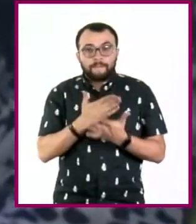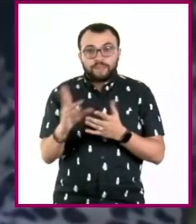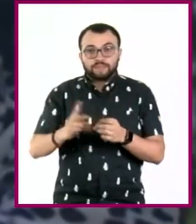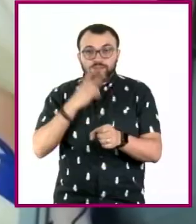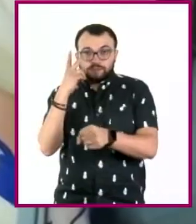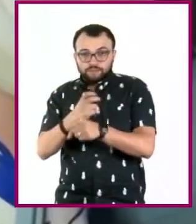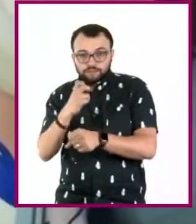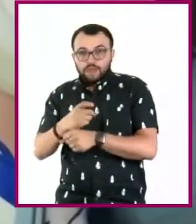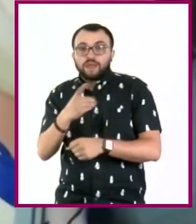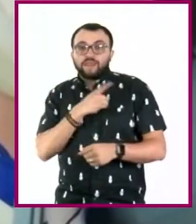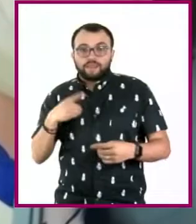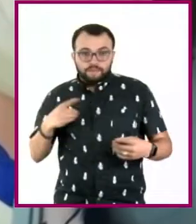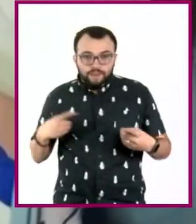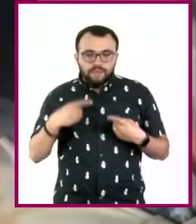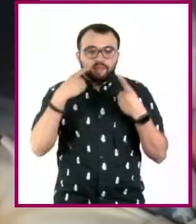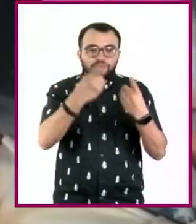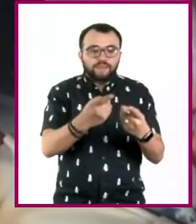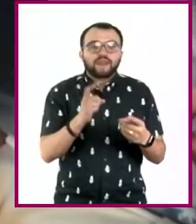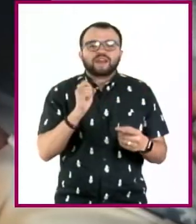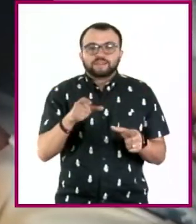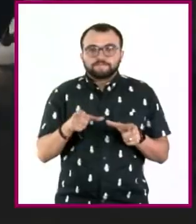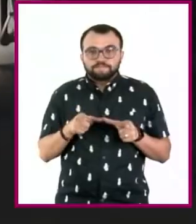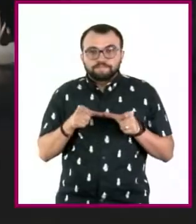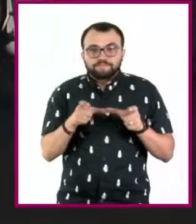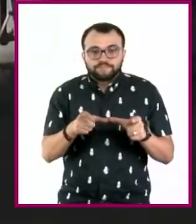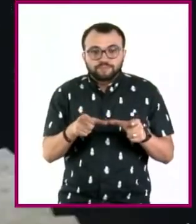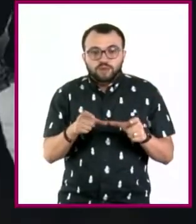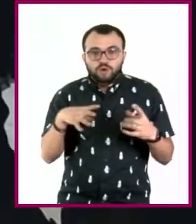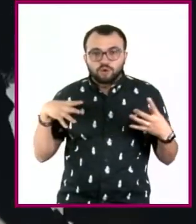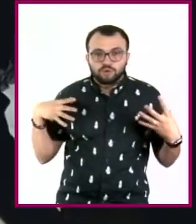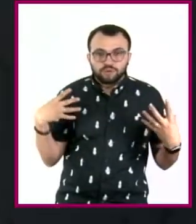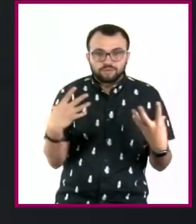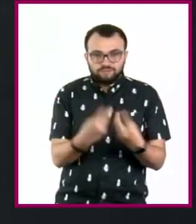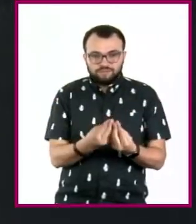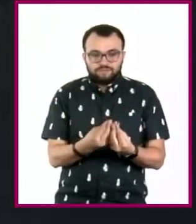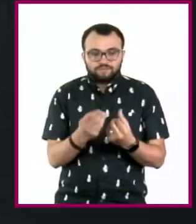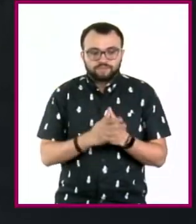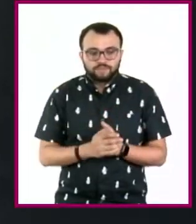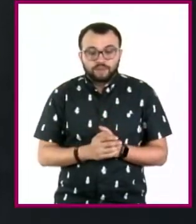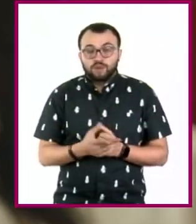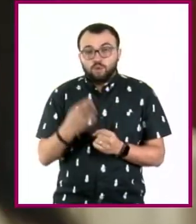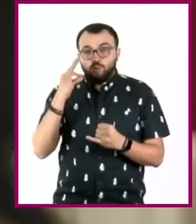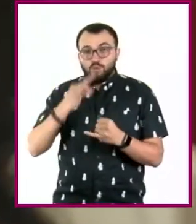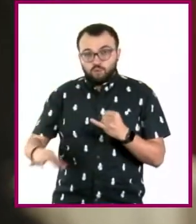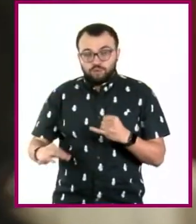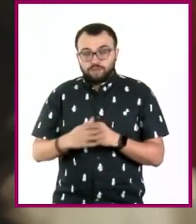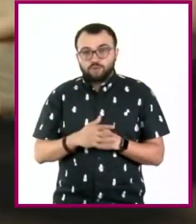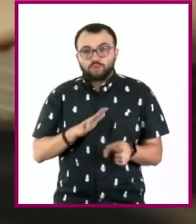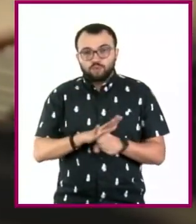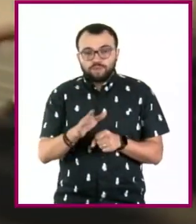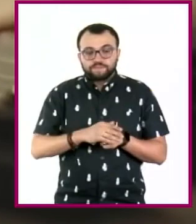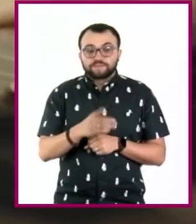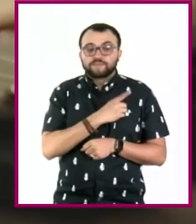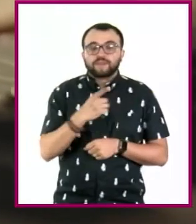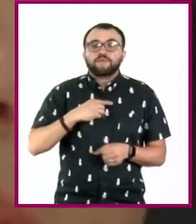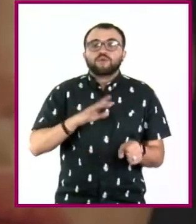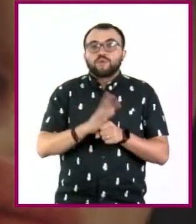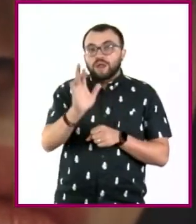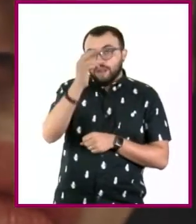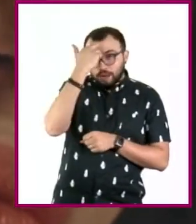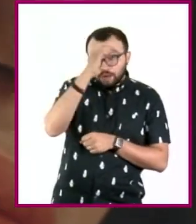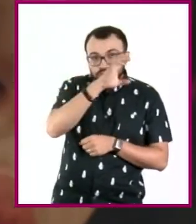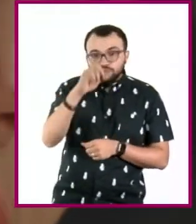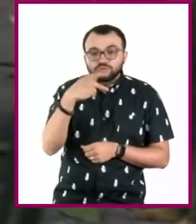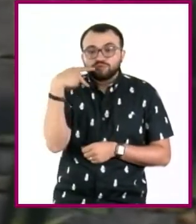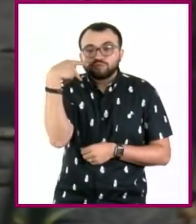debe brindarles una protección integral. Y por último, debe reconocer la capacidad de agencia de